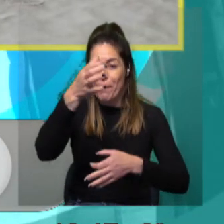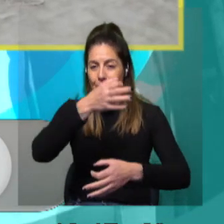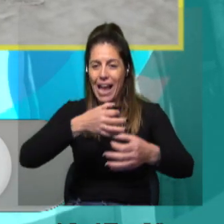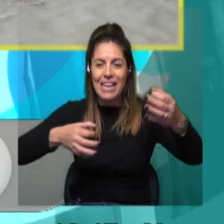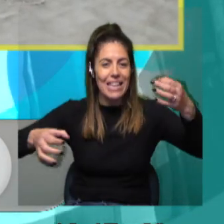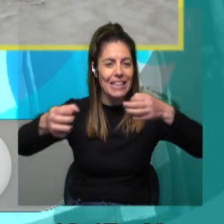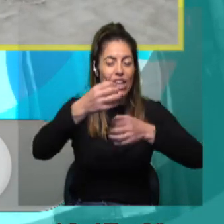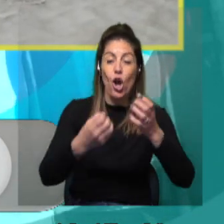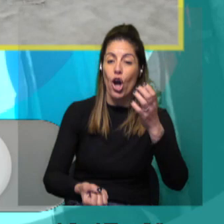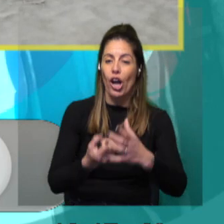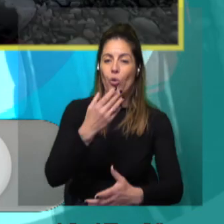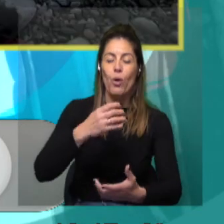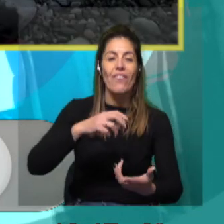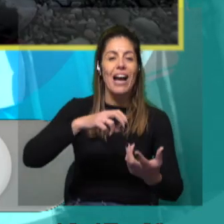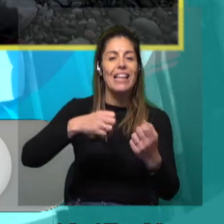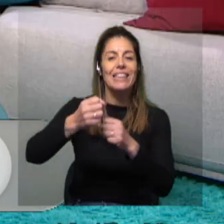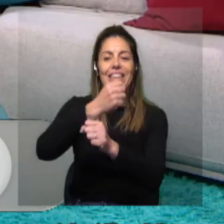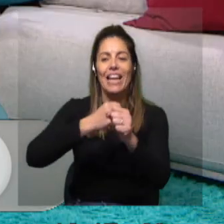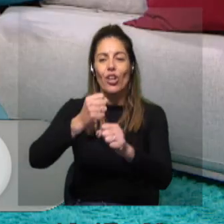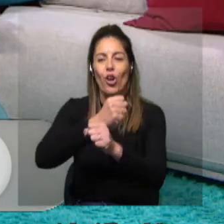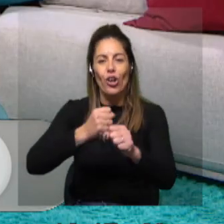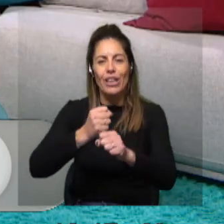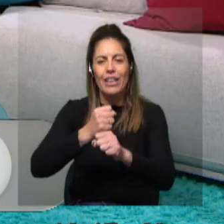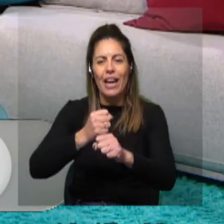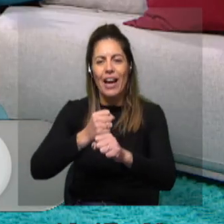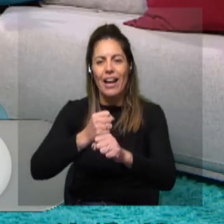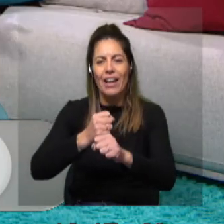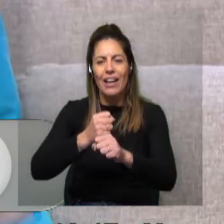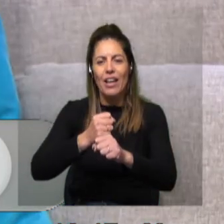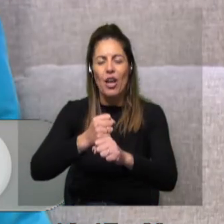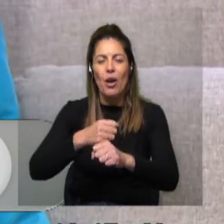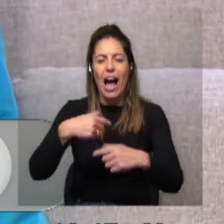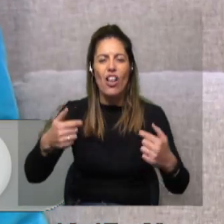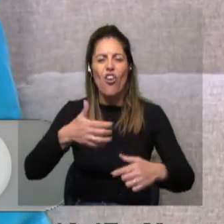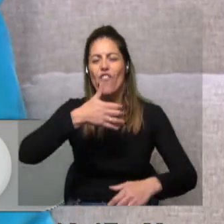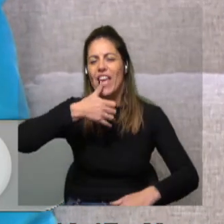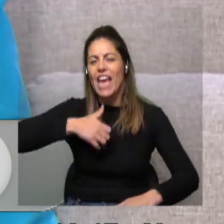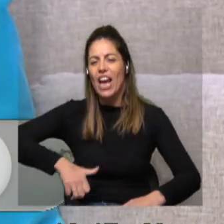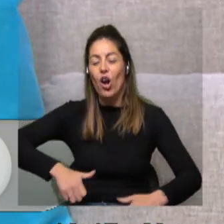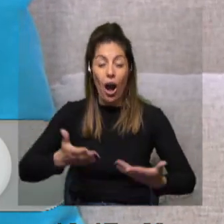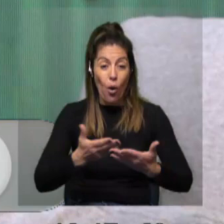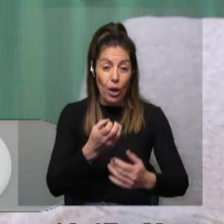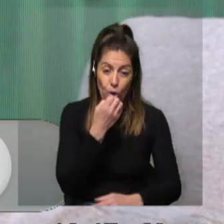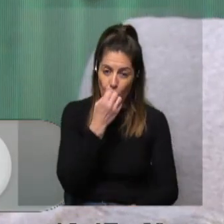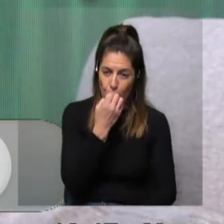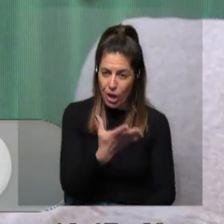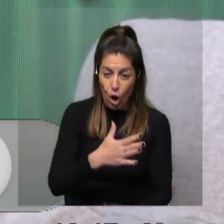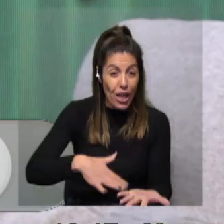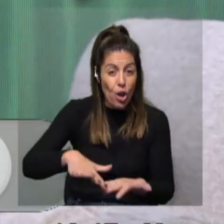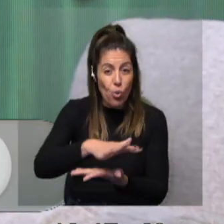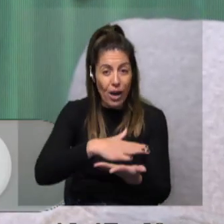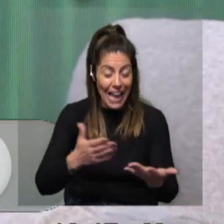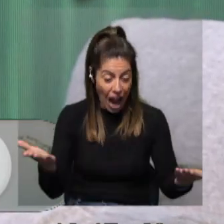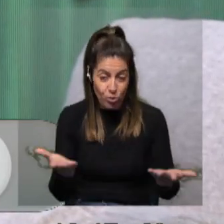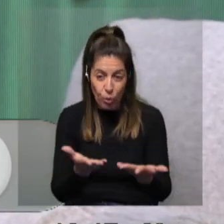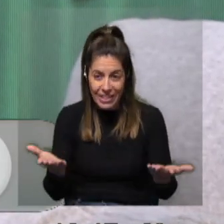su tecnología, pasó a ser... de ser una cosa anacrónica a ser de los mejores. Exactamente, porque se